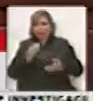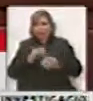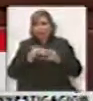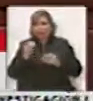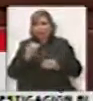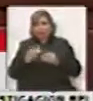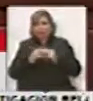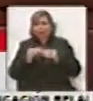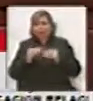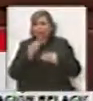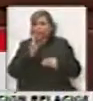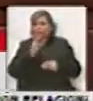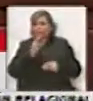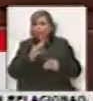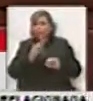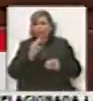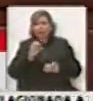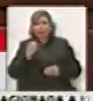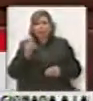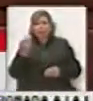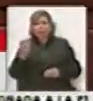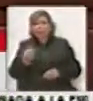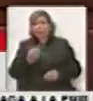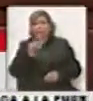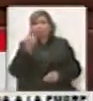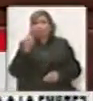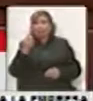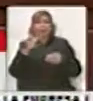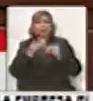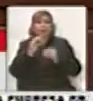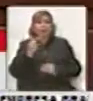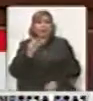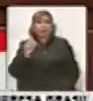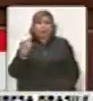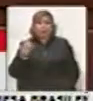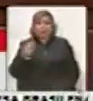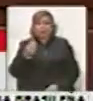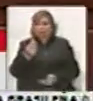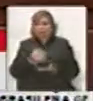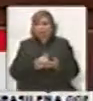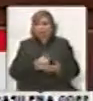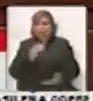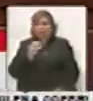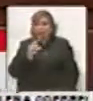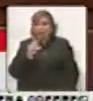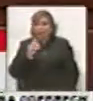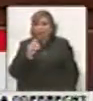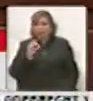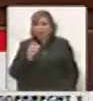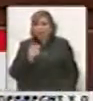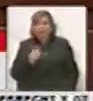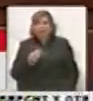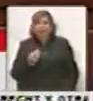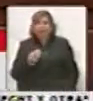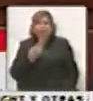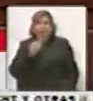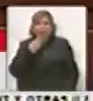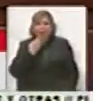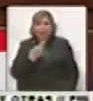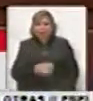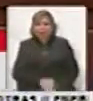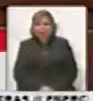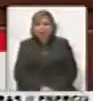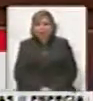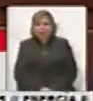producción. Estamos hablando únicamente de las cooperativas de ahorro y crédito. ¿Y por qué lo estamos haciendo